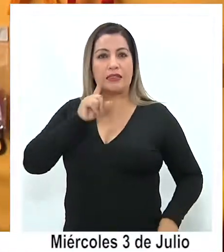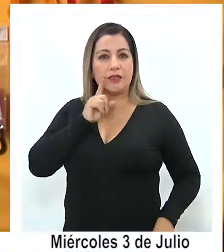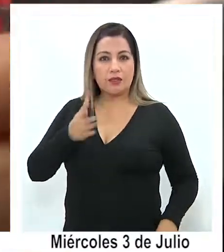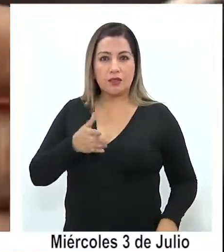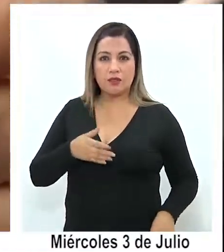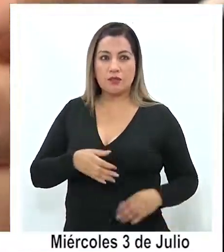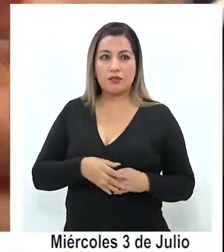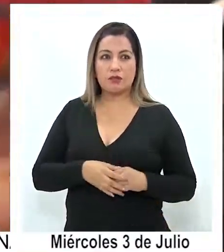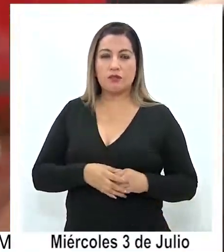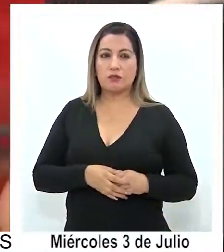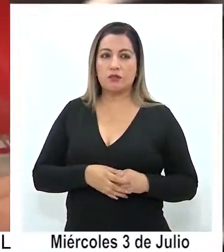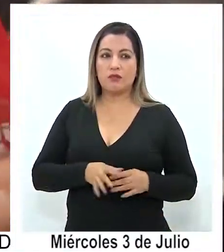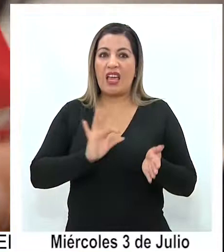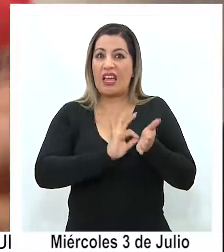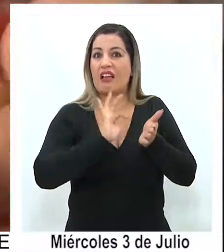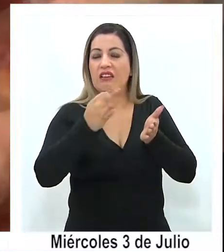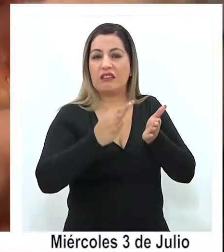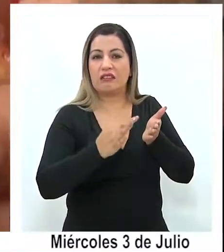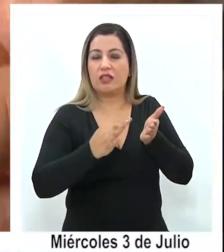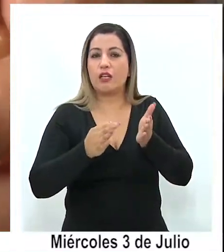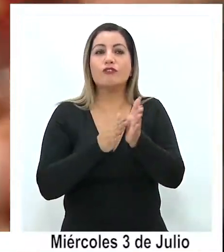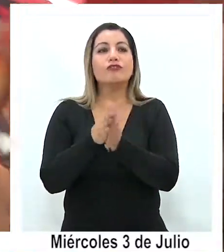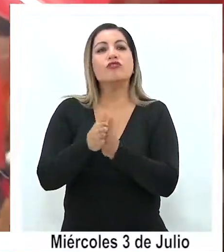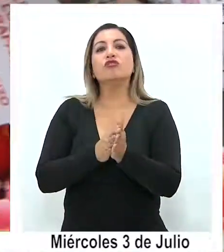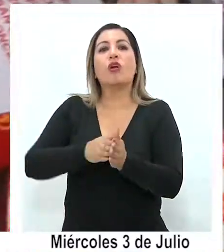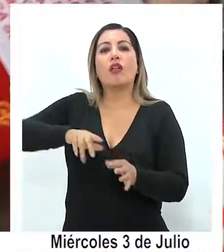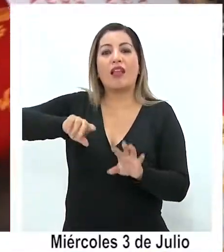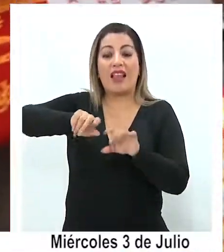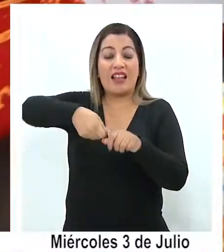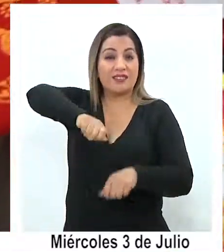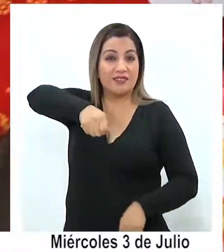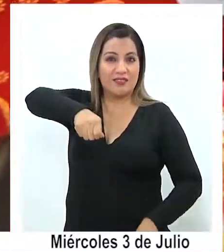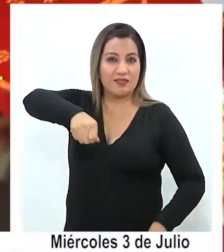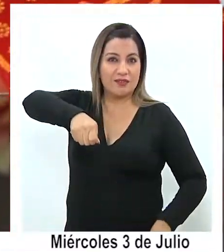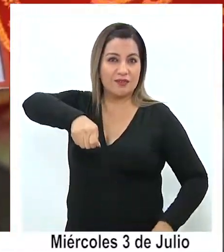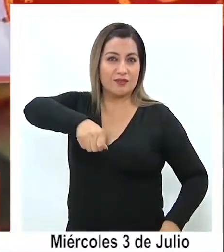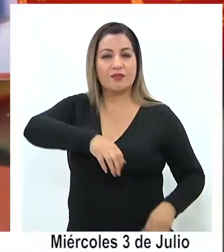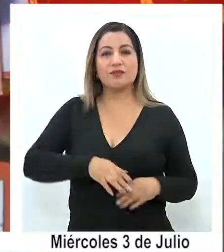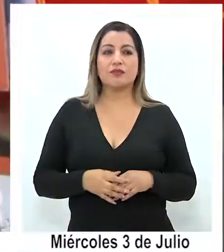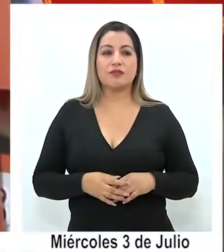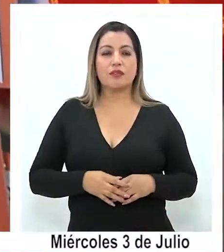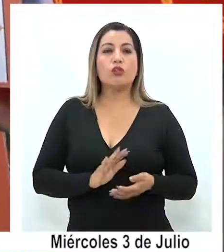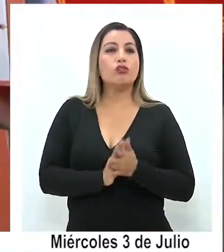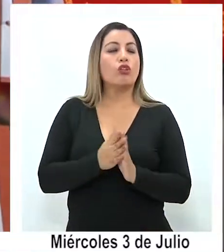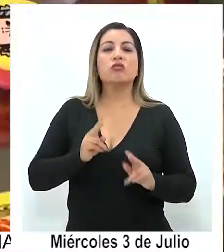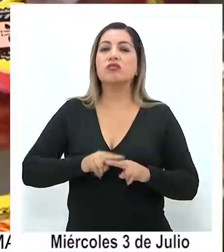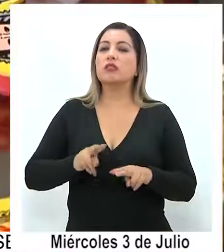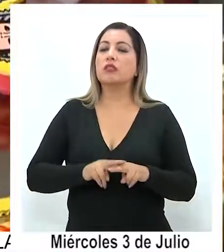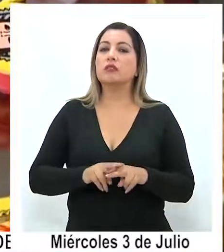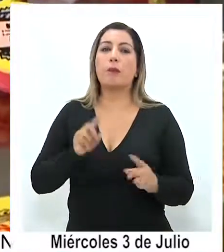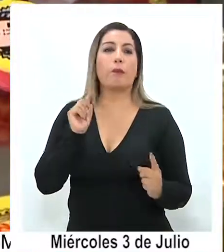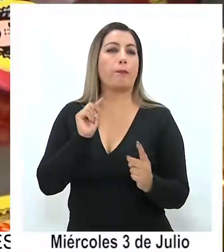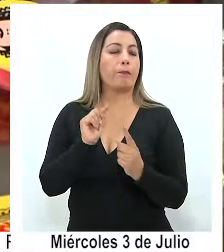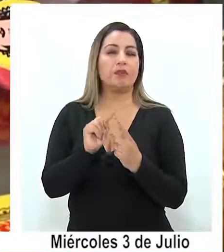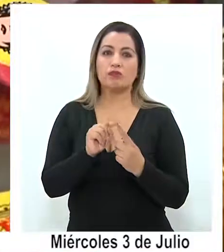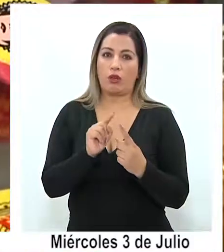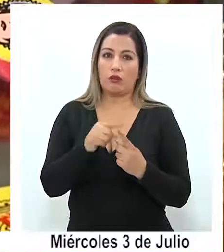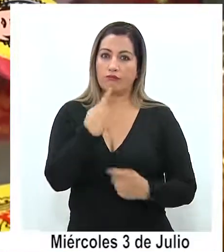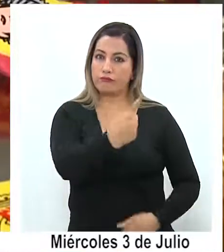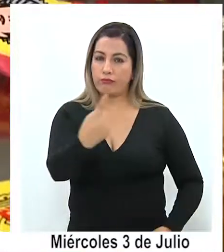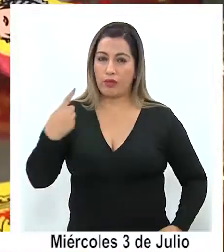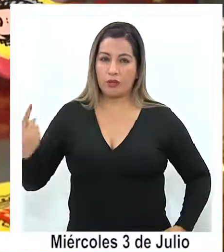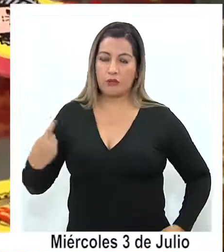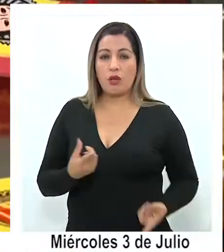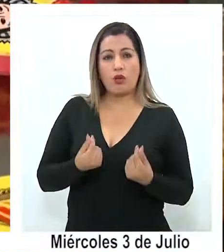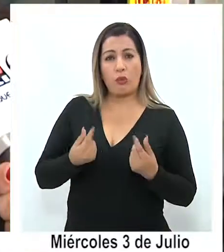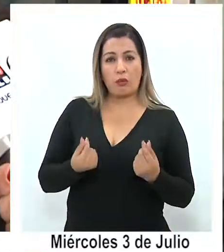los calendarios imantados, chocolates, llaveros, todo se hace personalizado. Los